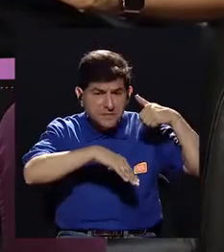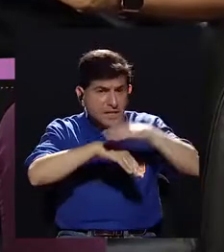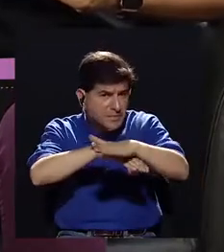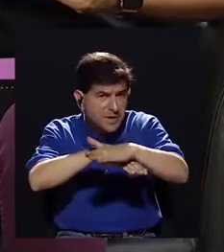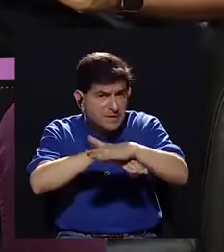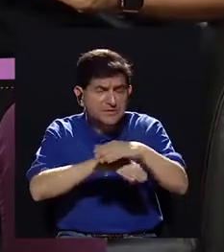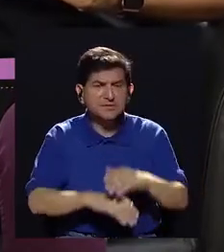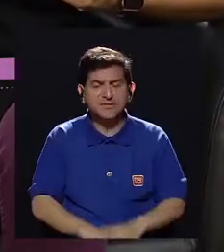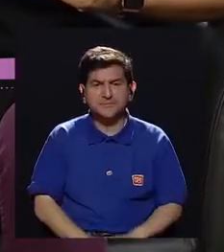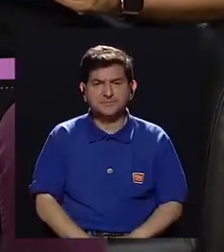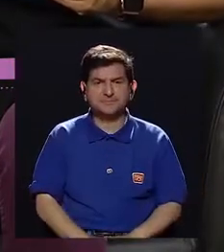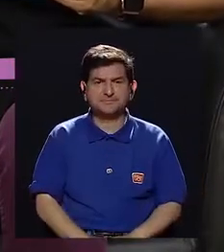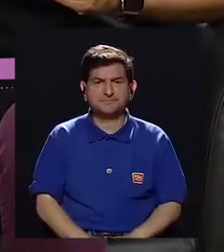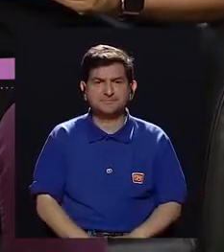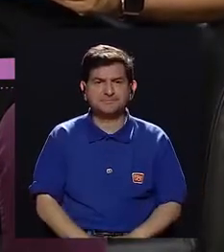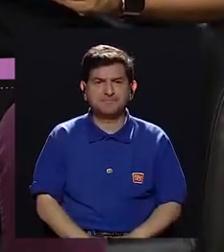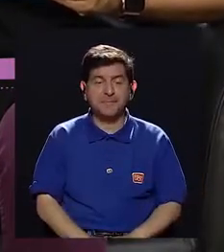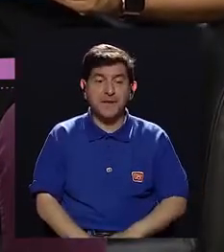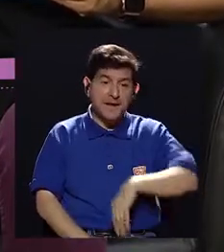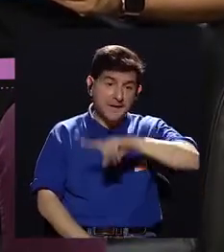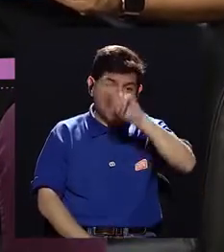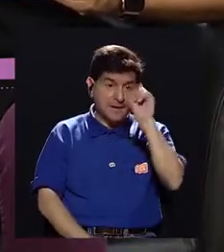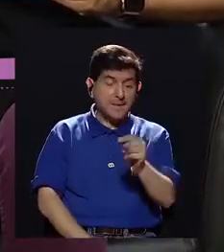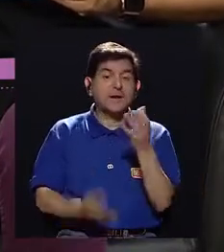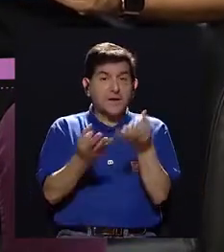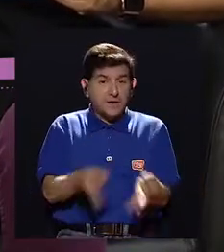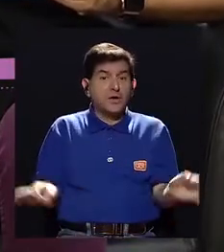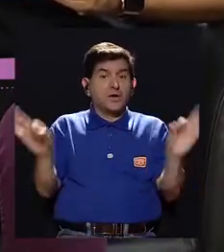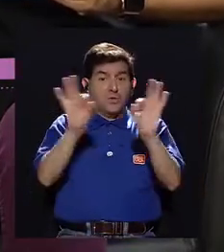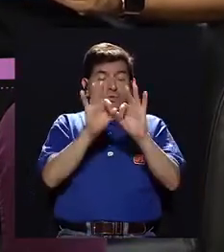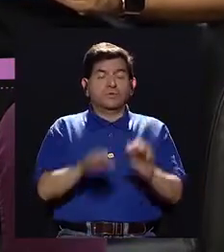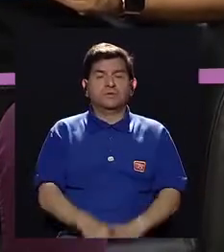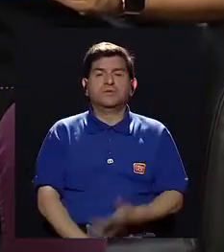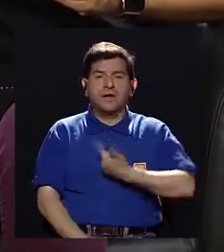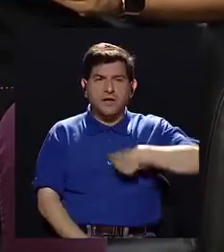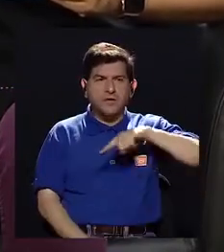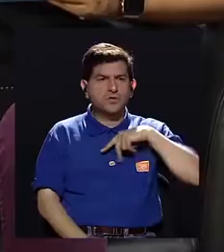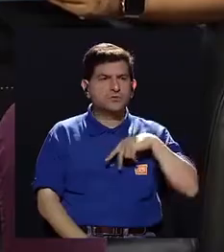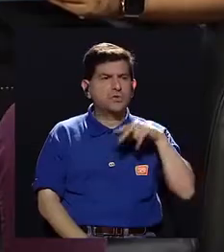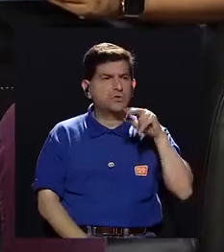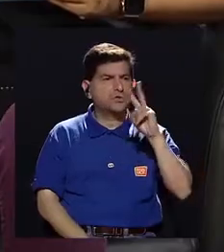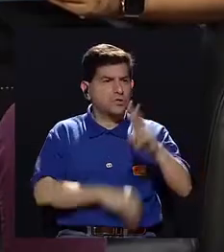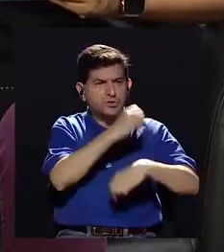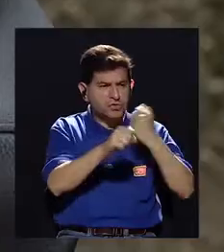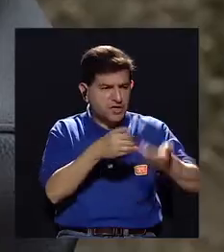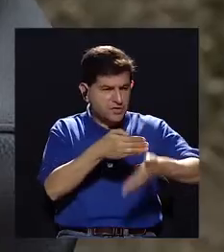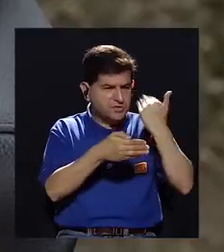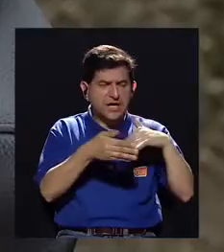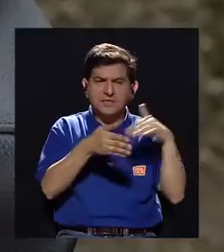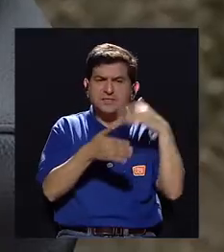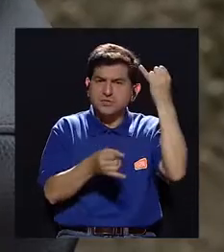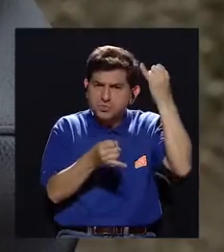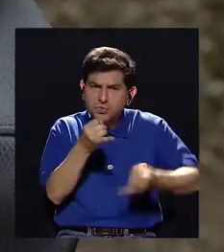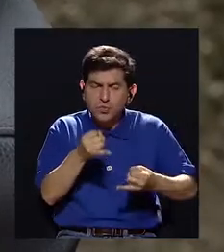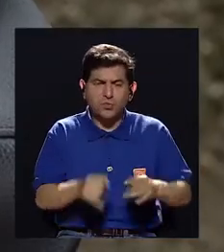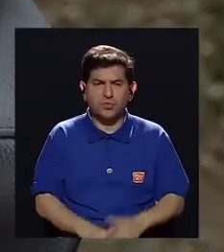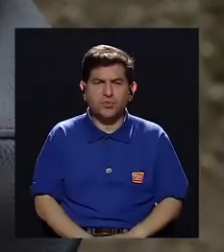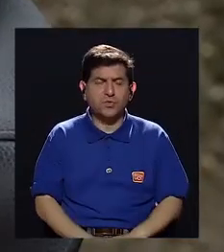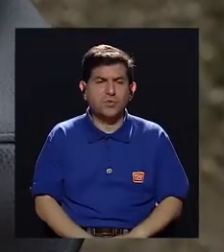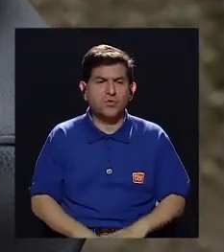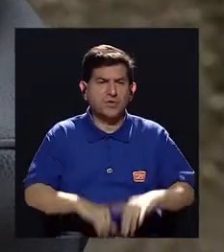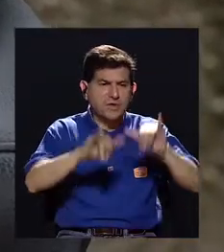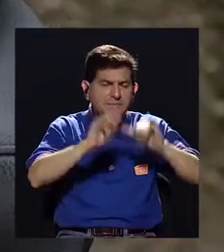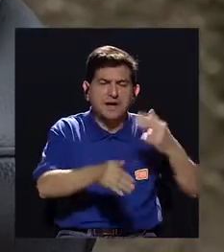hospitalización? Bueno, es una pregunta muy importante. Nosotros terminamos hace un par de años un estudio sobre